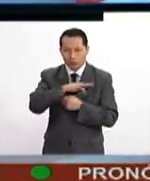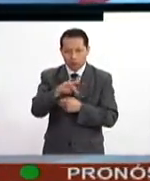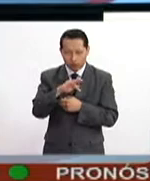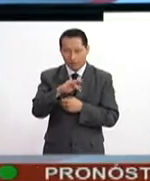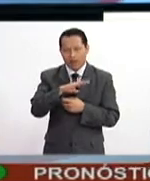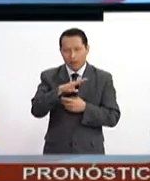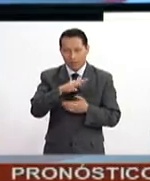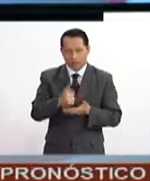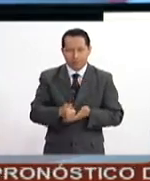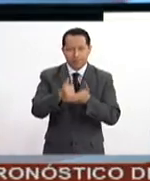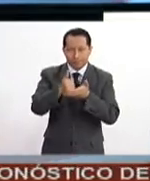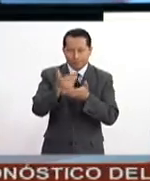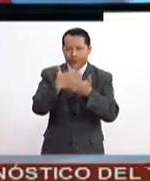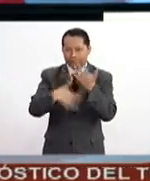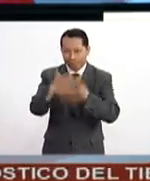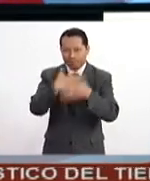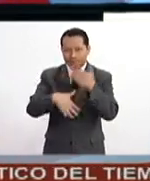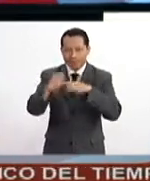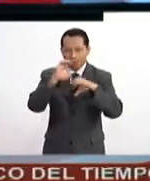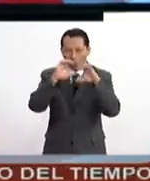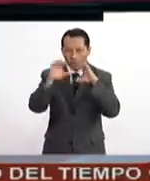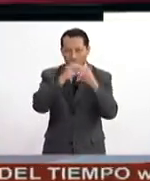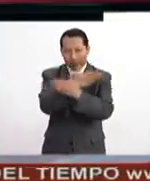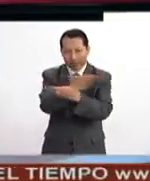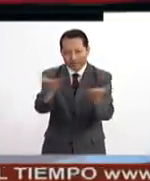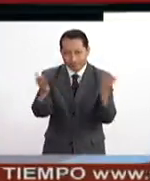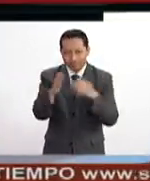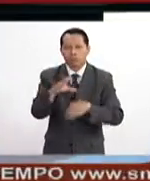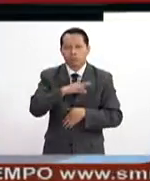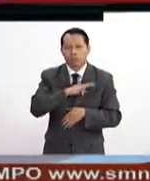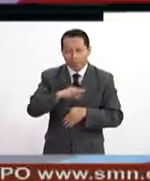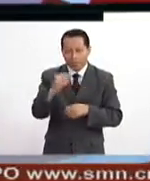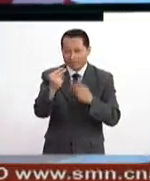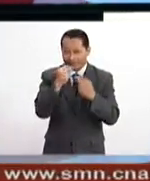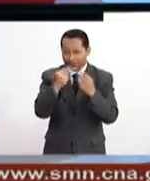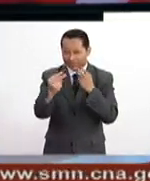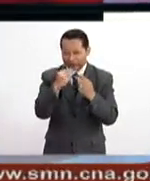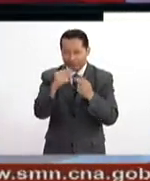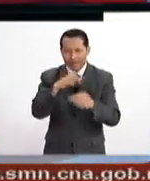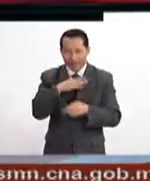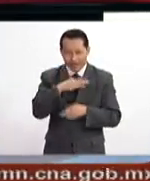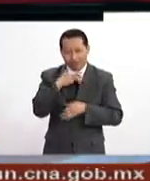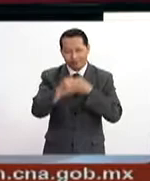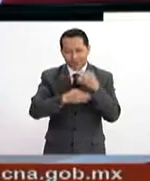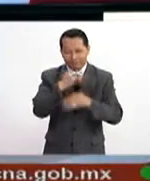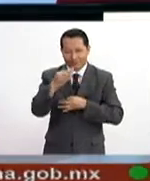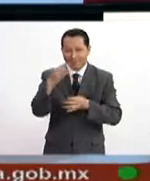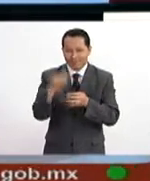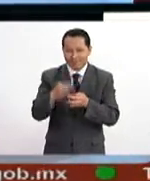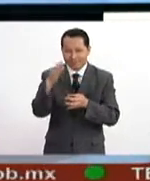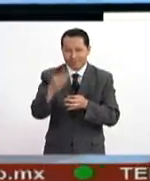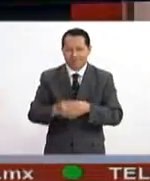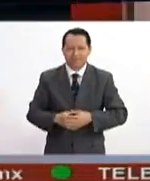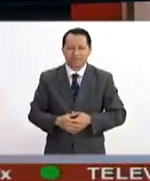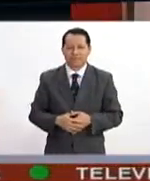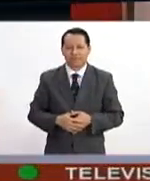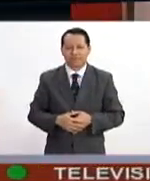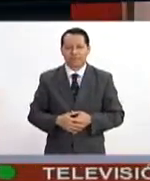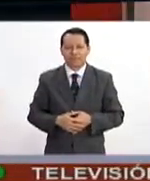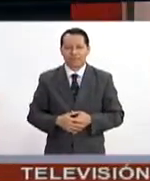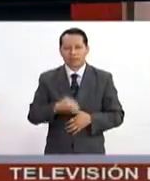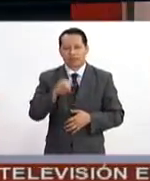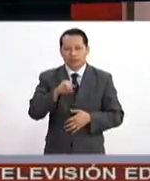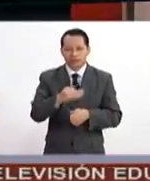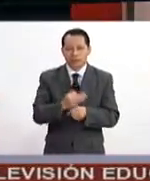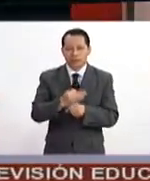señas mexicana y nos permite también comunicarnos con ustedes. Acompáñenos, este es su informativo, le tenemos la noticia al día. Así